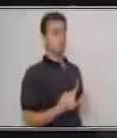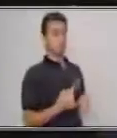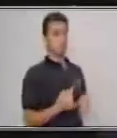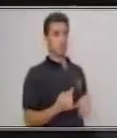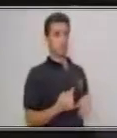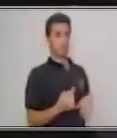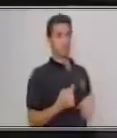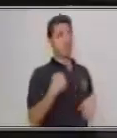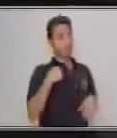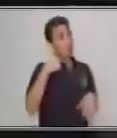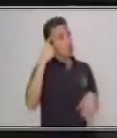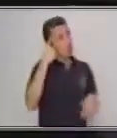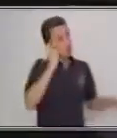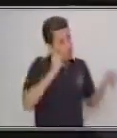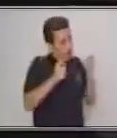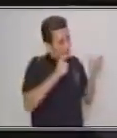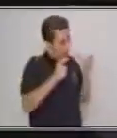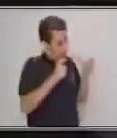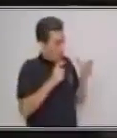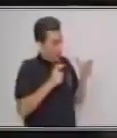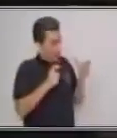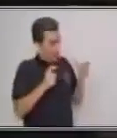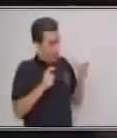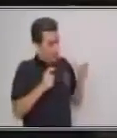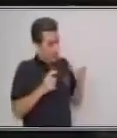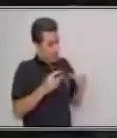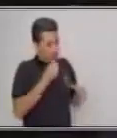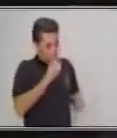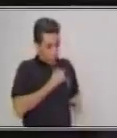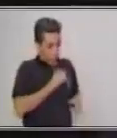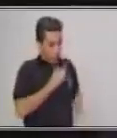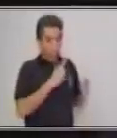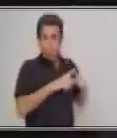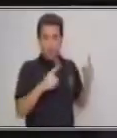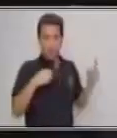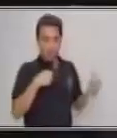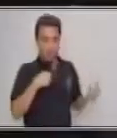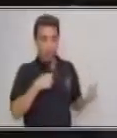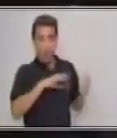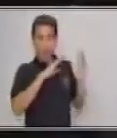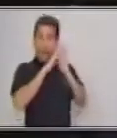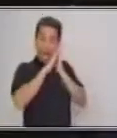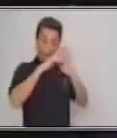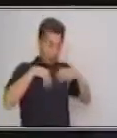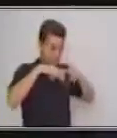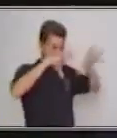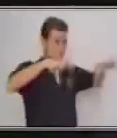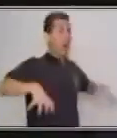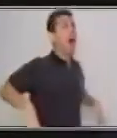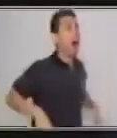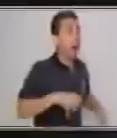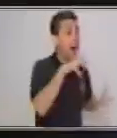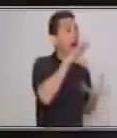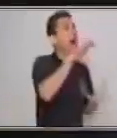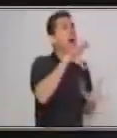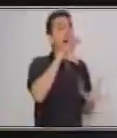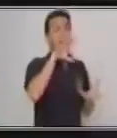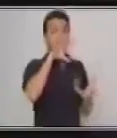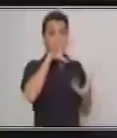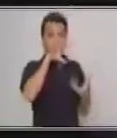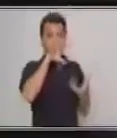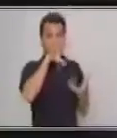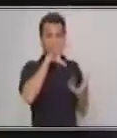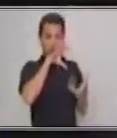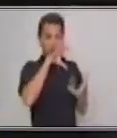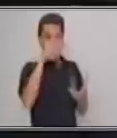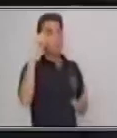debí haberme controlado, pero salté de la cama y le grumí, enseñándole toda mi dentadura y diciéndole que era así de grande